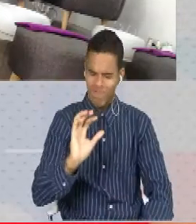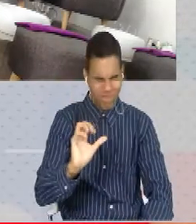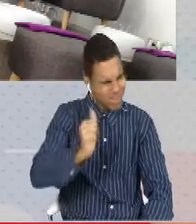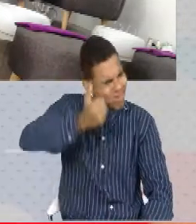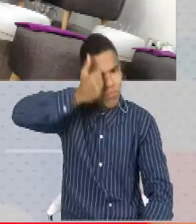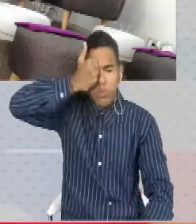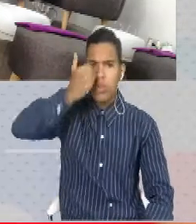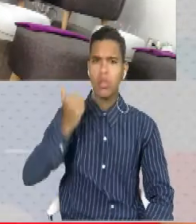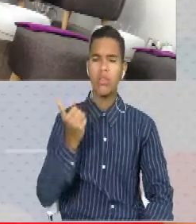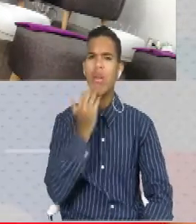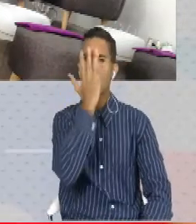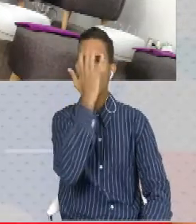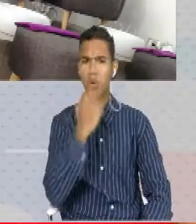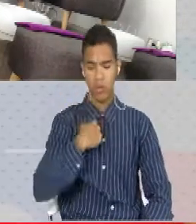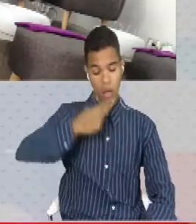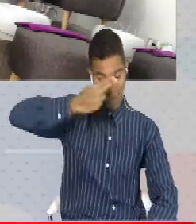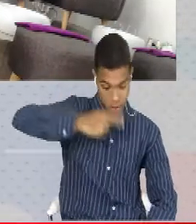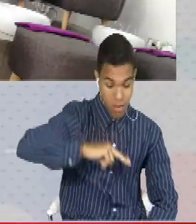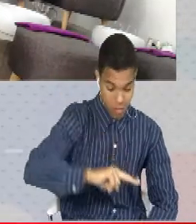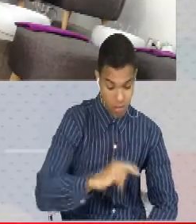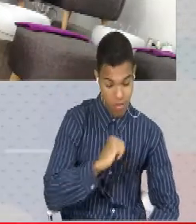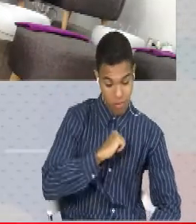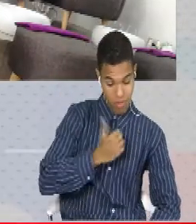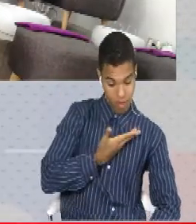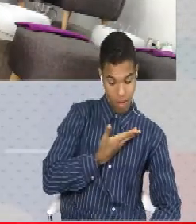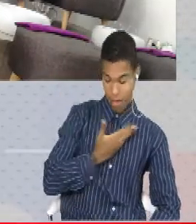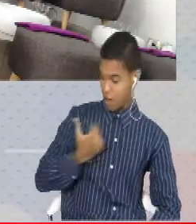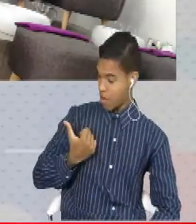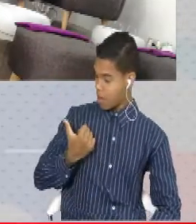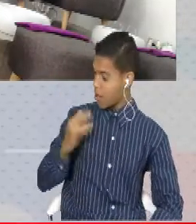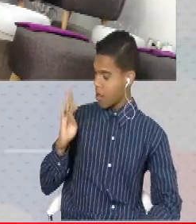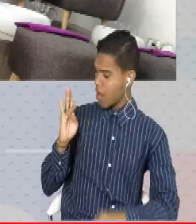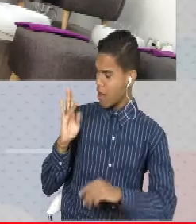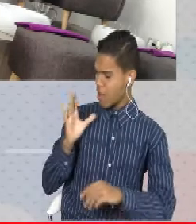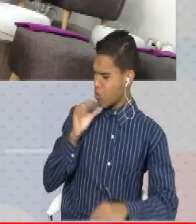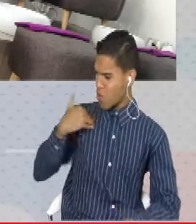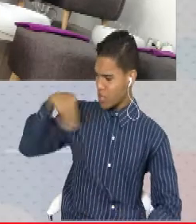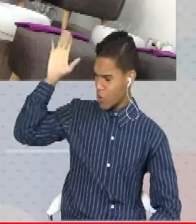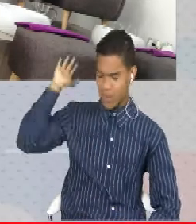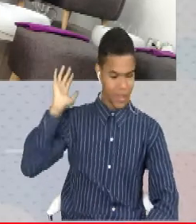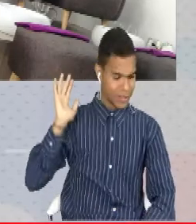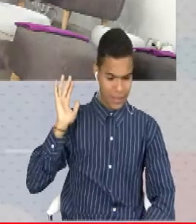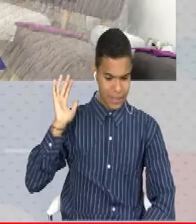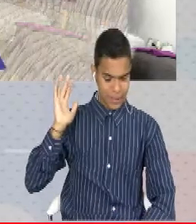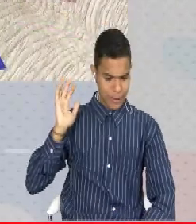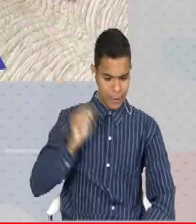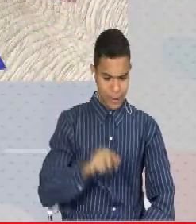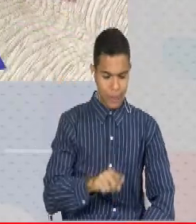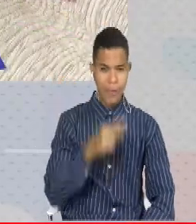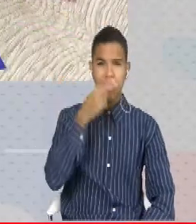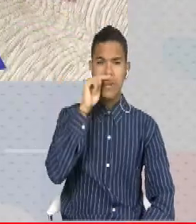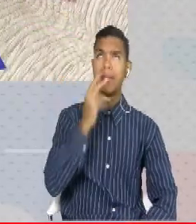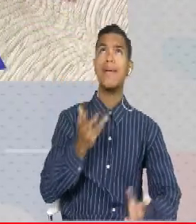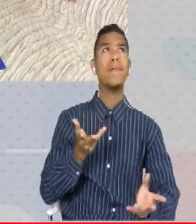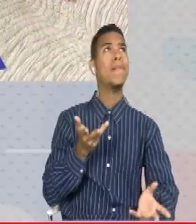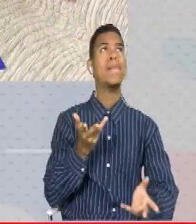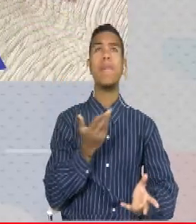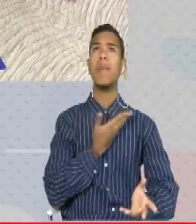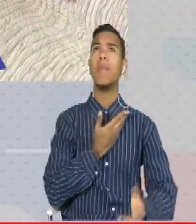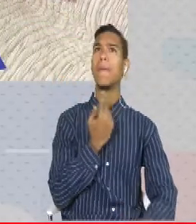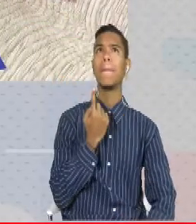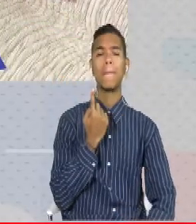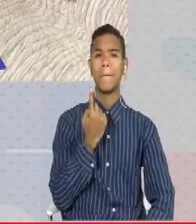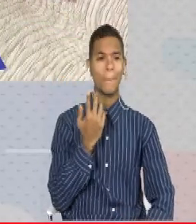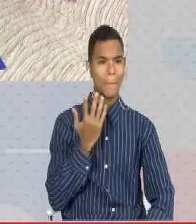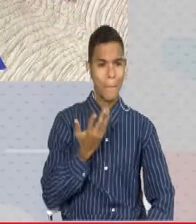una responsabilidad muy grande y es sacar a esos pequeños adelante y ofrecerles un futuro pues como muy promisorio.